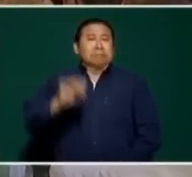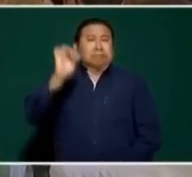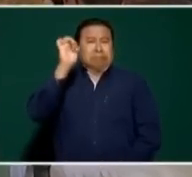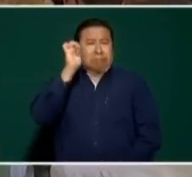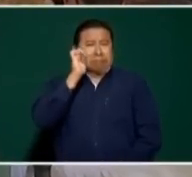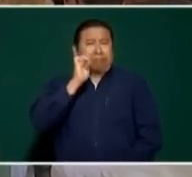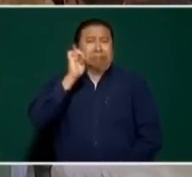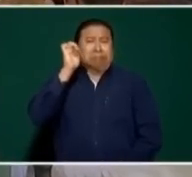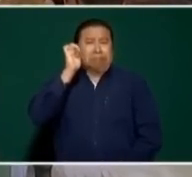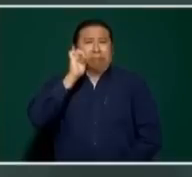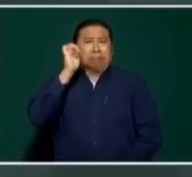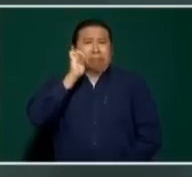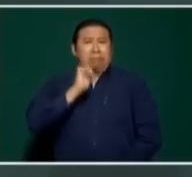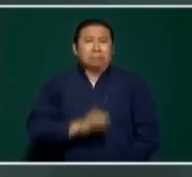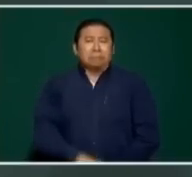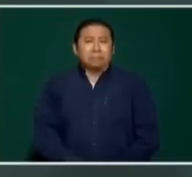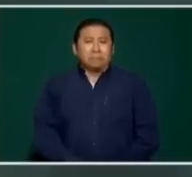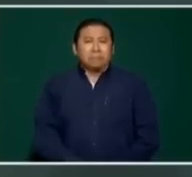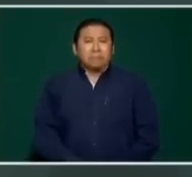siempre